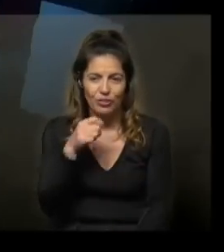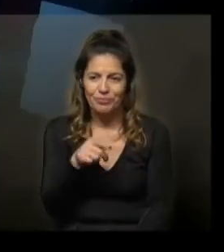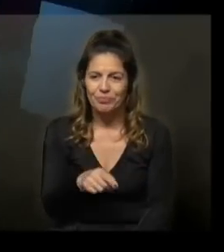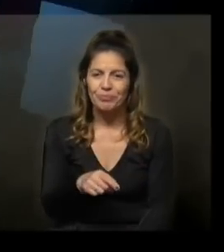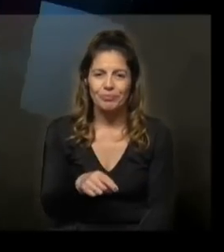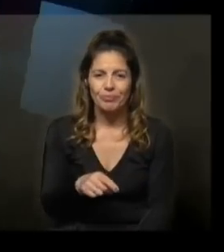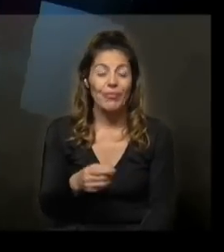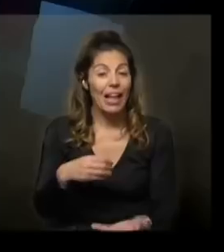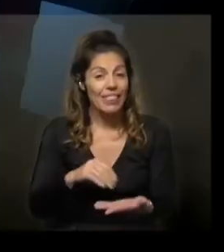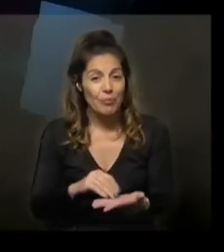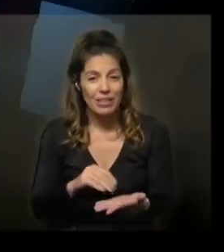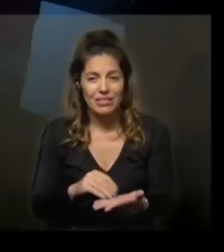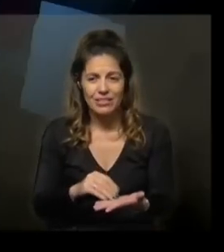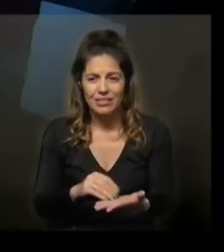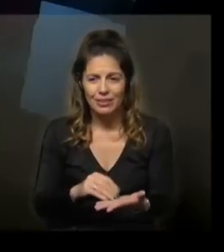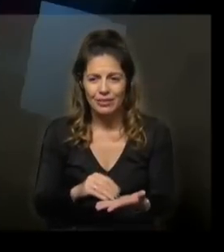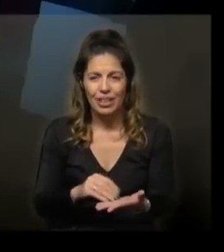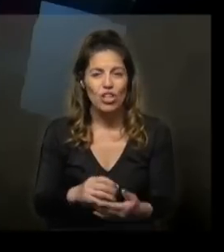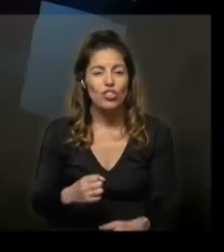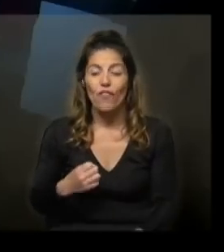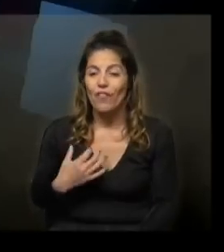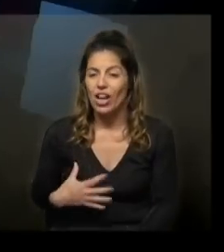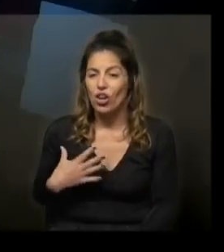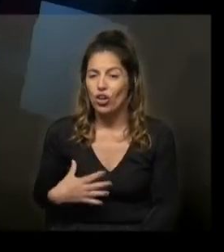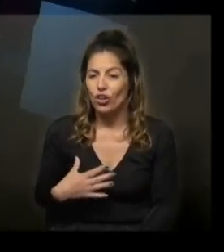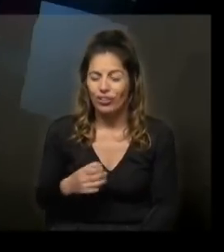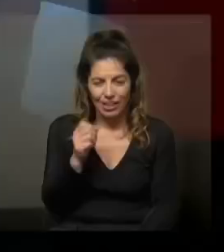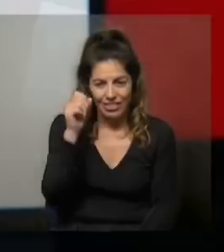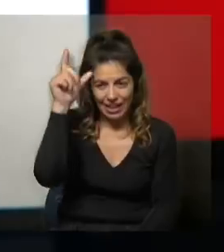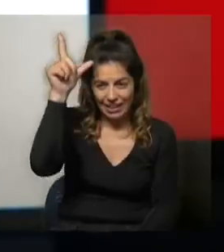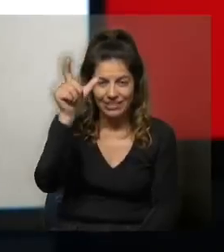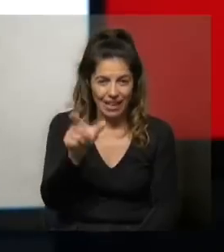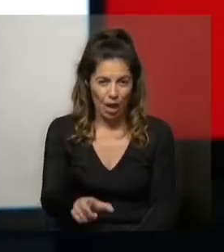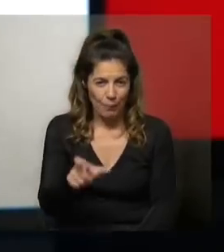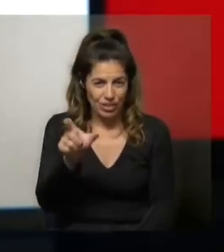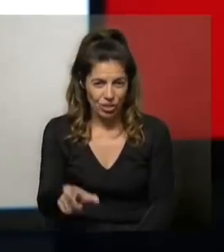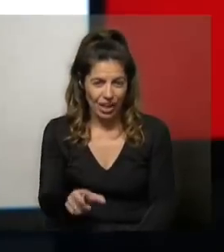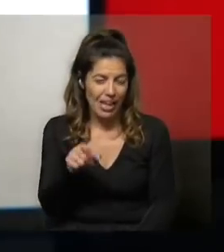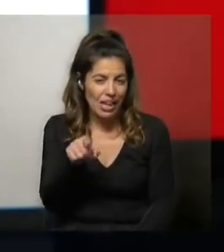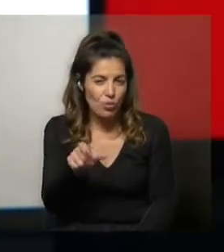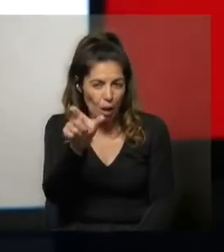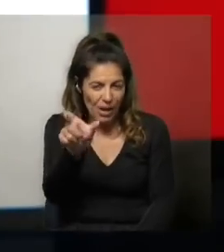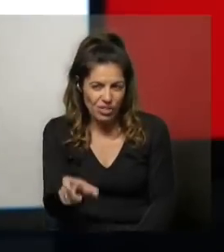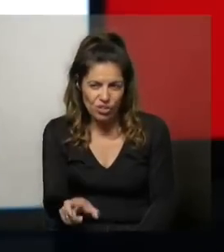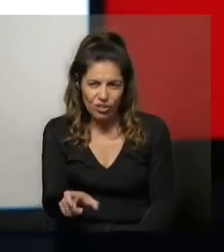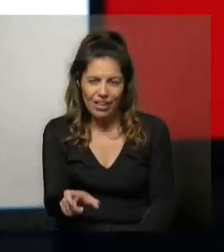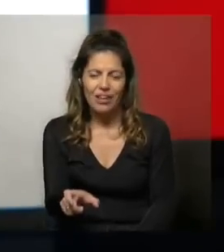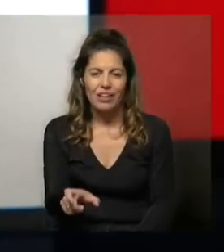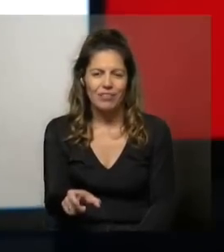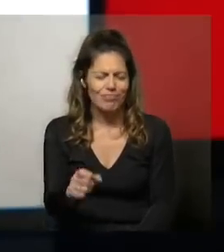además yo valoro mucho la inteligencia de la gente y es un tipo que